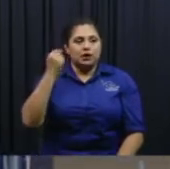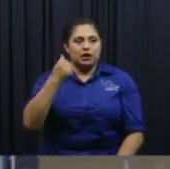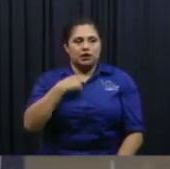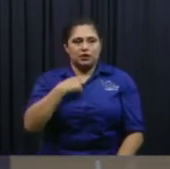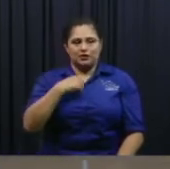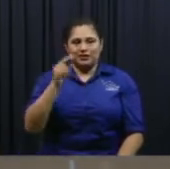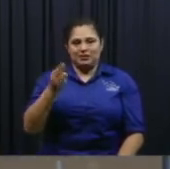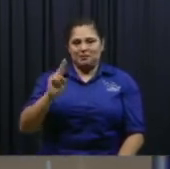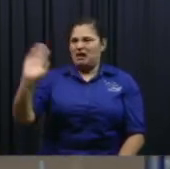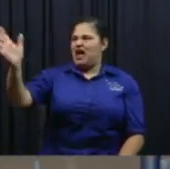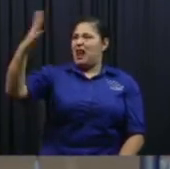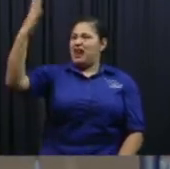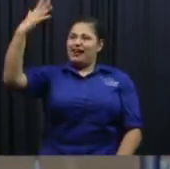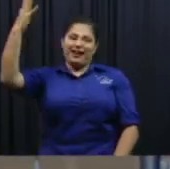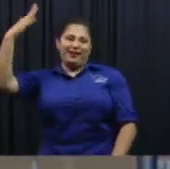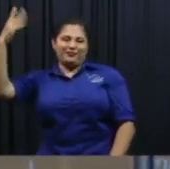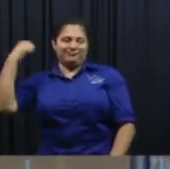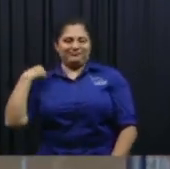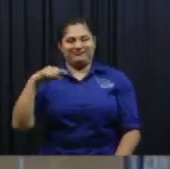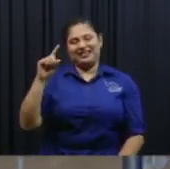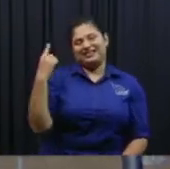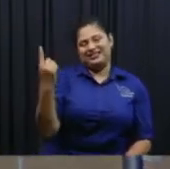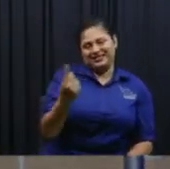siempre Alejo para todo hermano